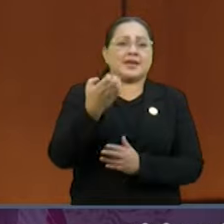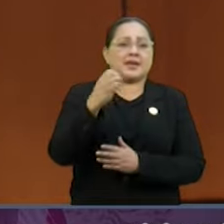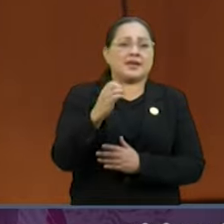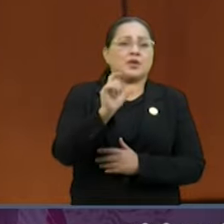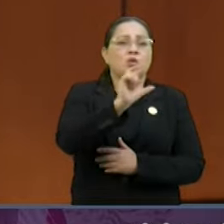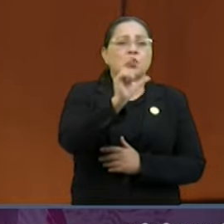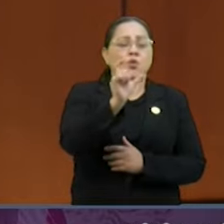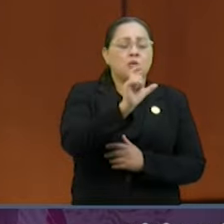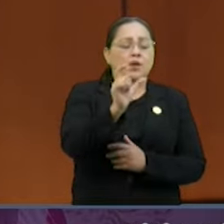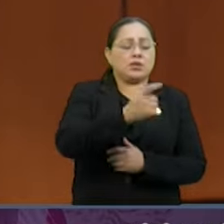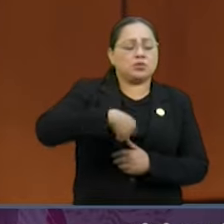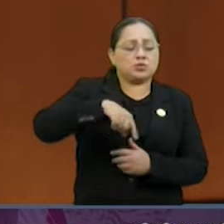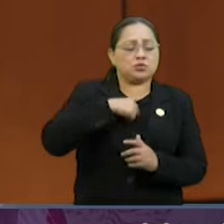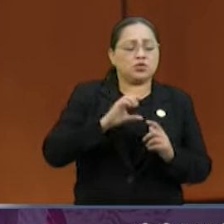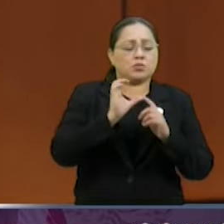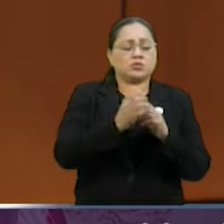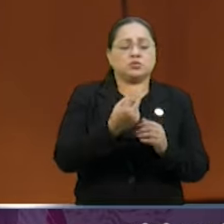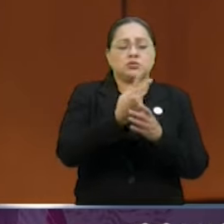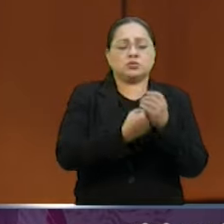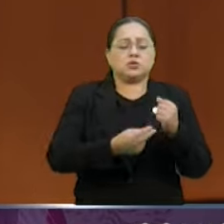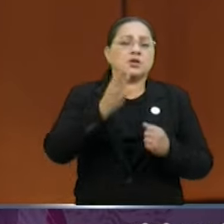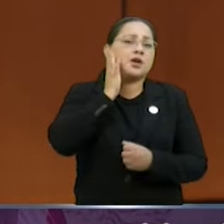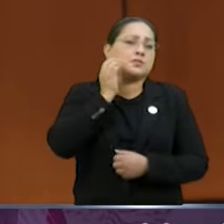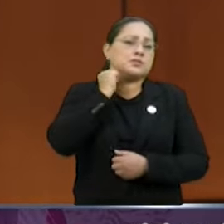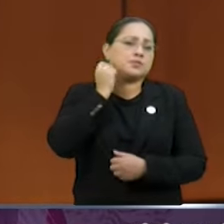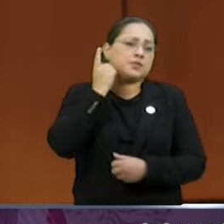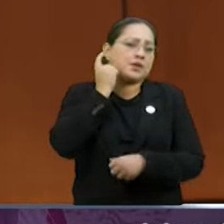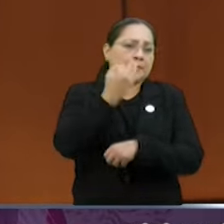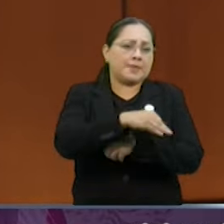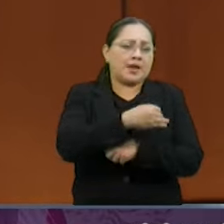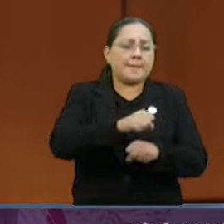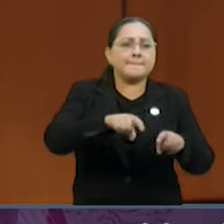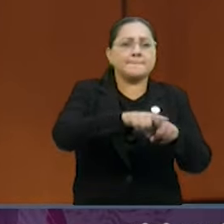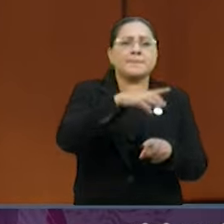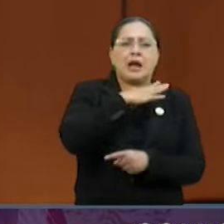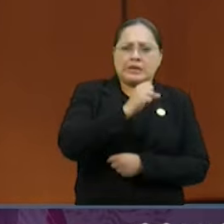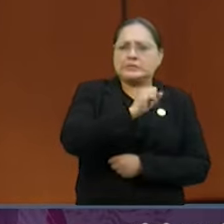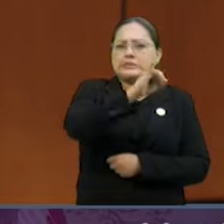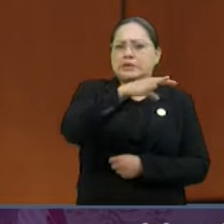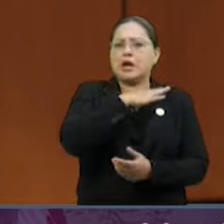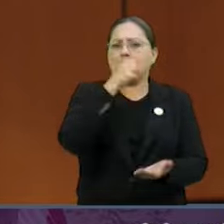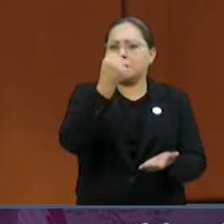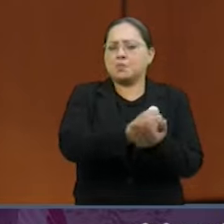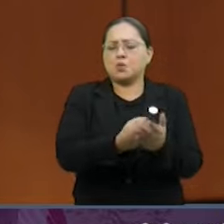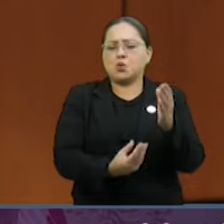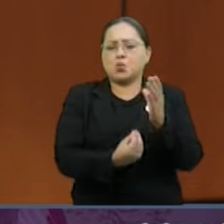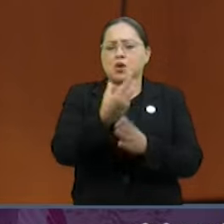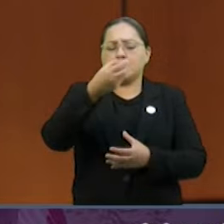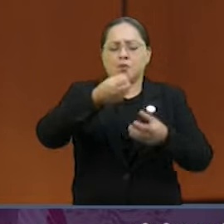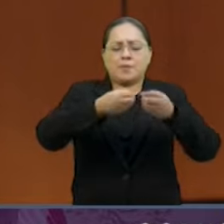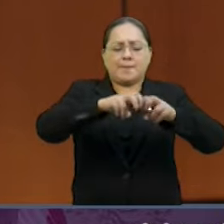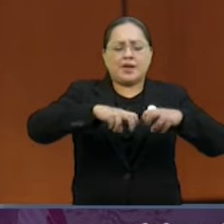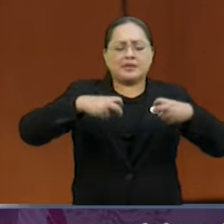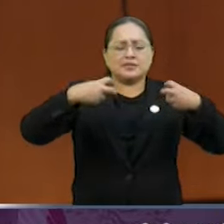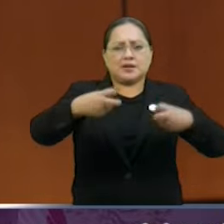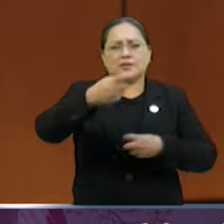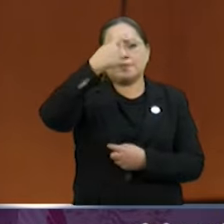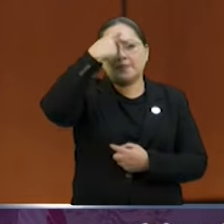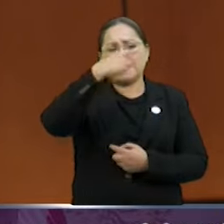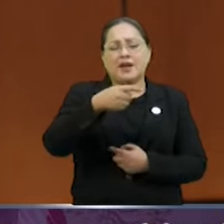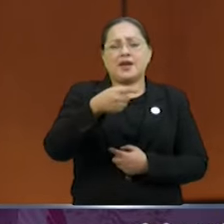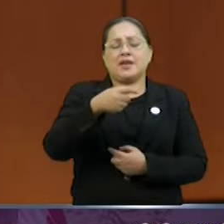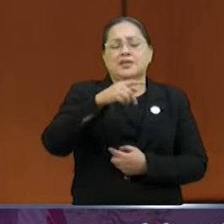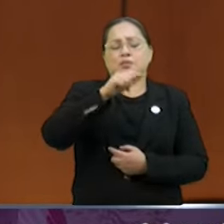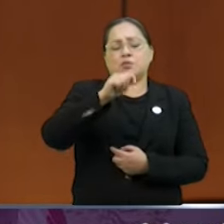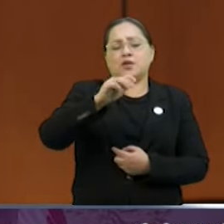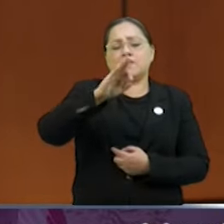comisión permanente, se aprobaron una serie de ratificaciones a magistrados del Tribunal Federal